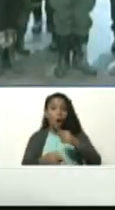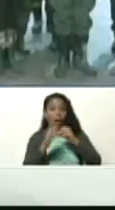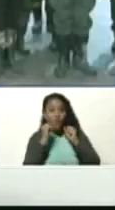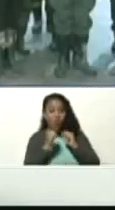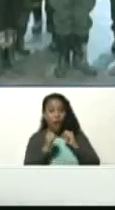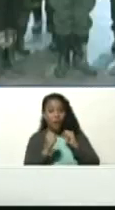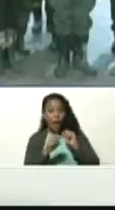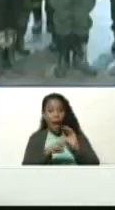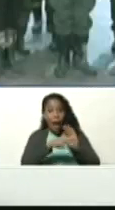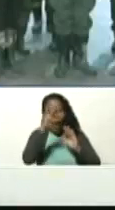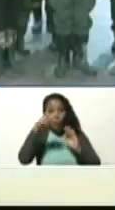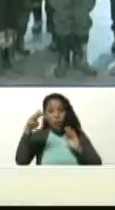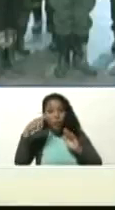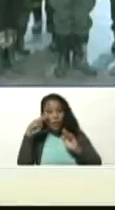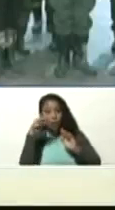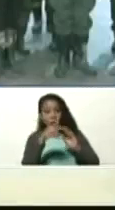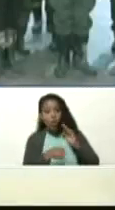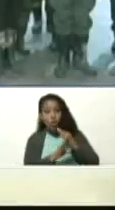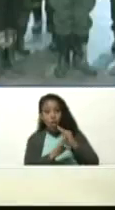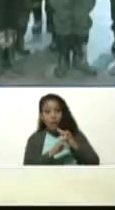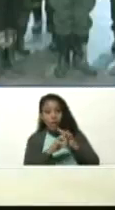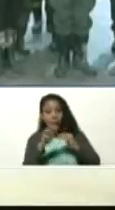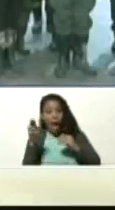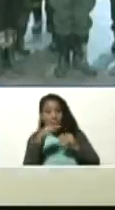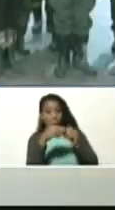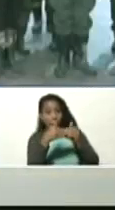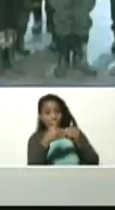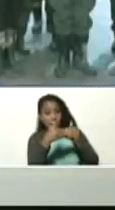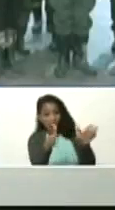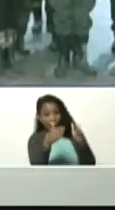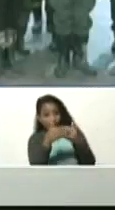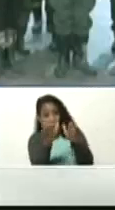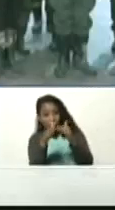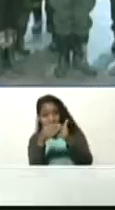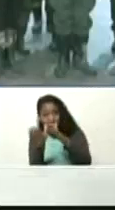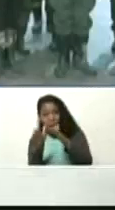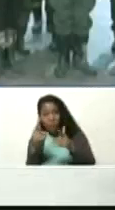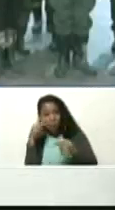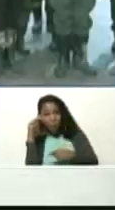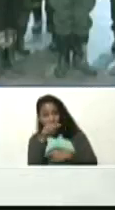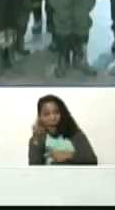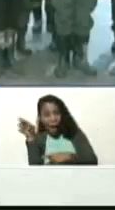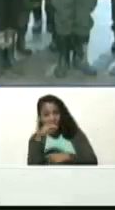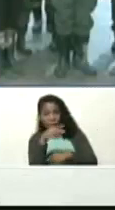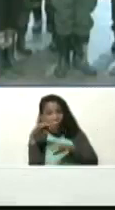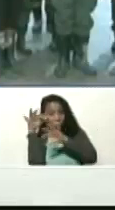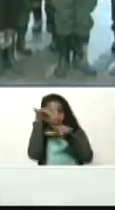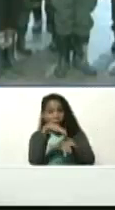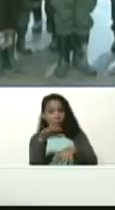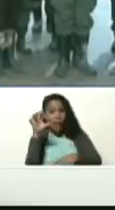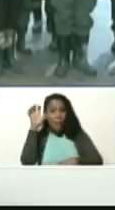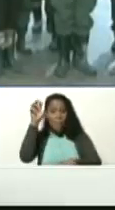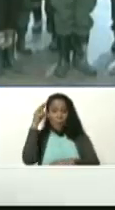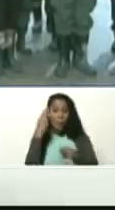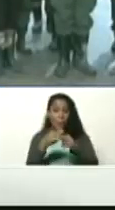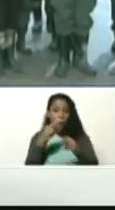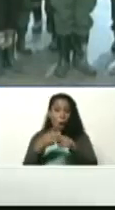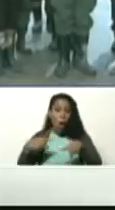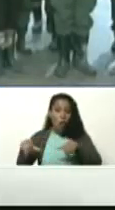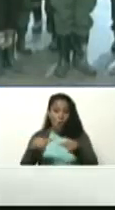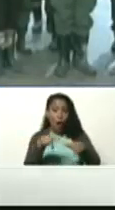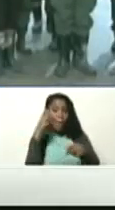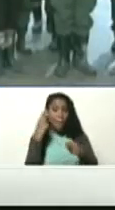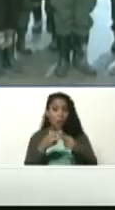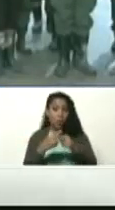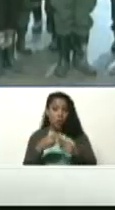en la montaña, que hay que ir sanando y, bueno, estableciendo el mapa de riesgo, de zonas de riesgo.